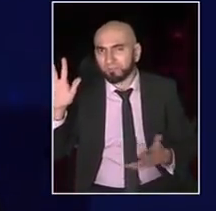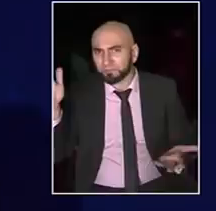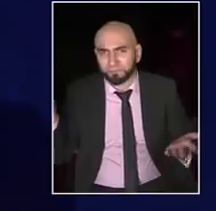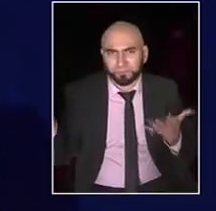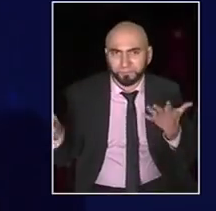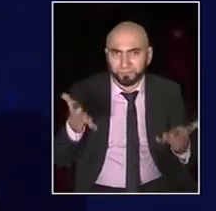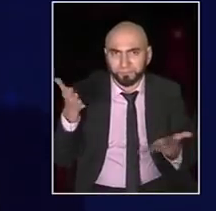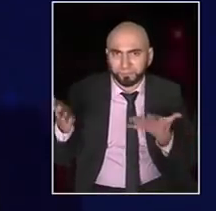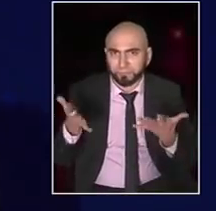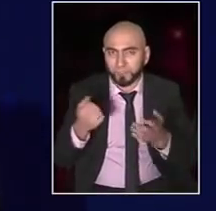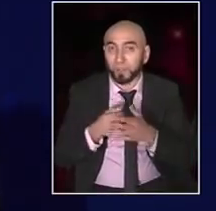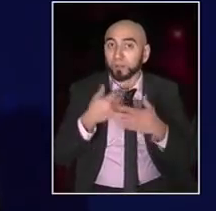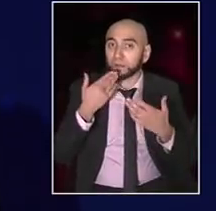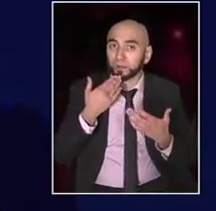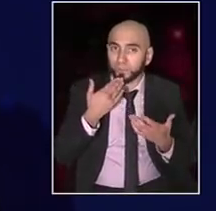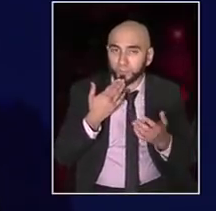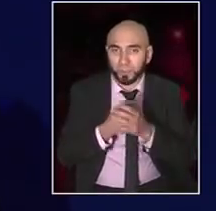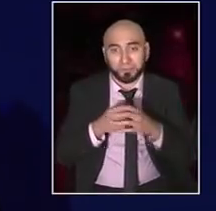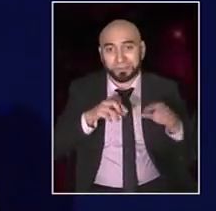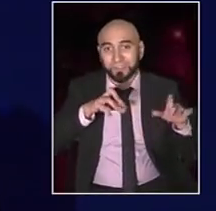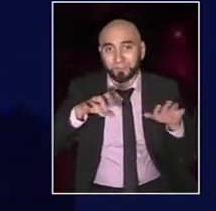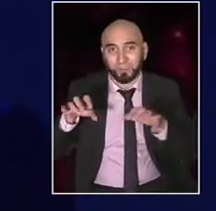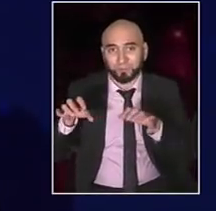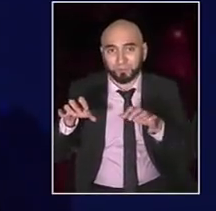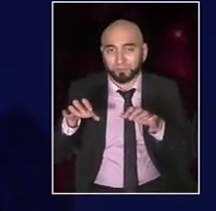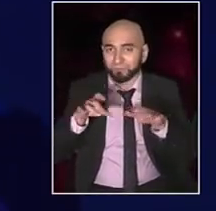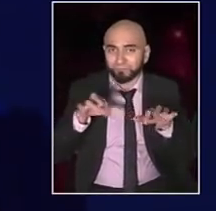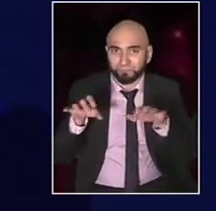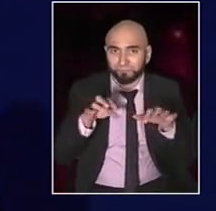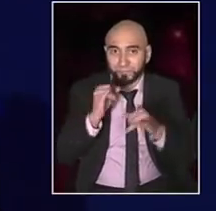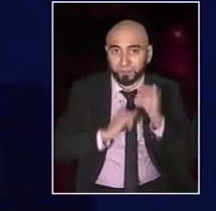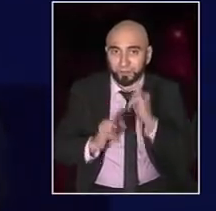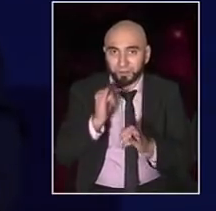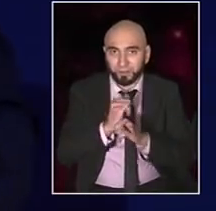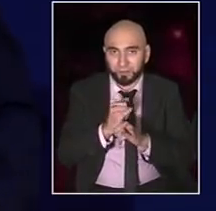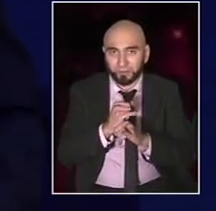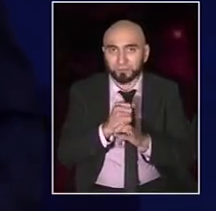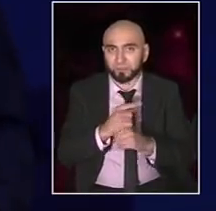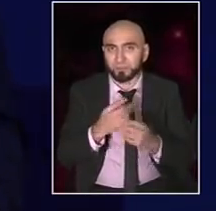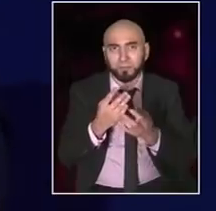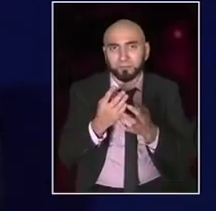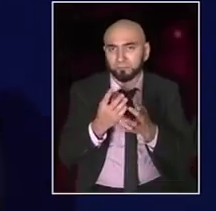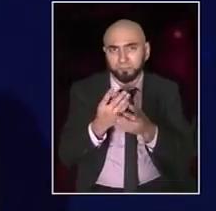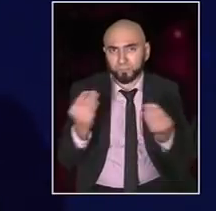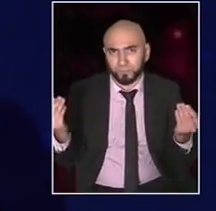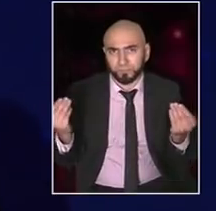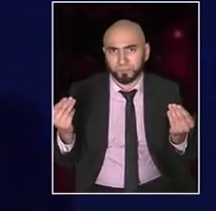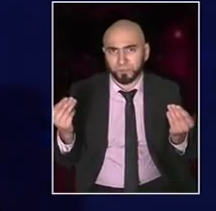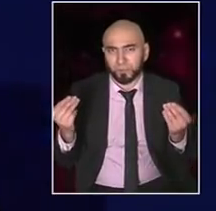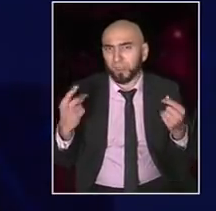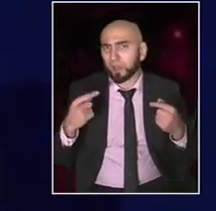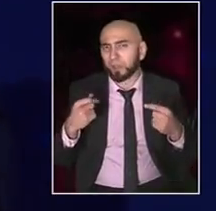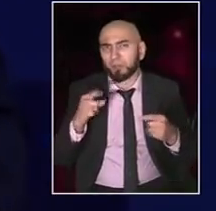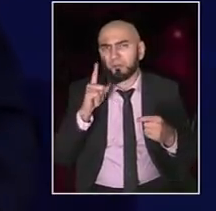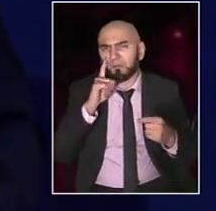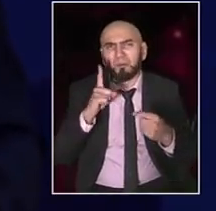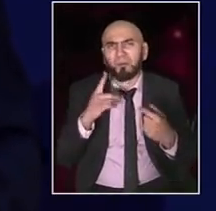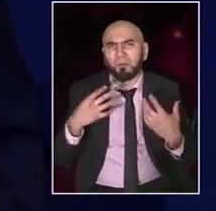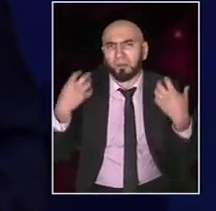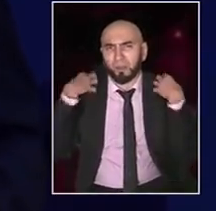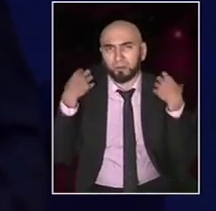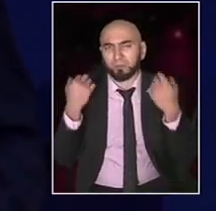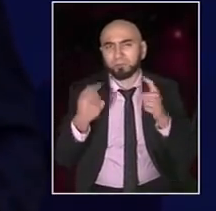los ejércitos del ciberespacio son estas grandes plataformas tecnológicas que están todas en las manos o de Estados Unidos y de China. Ese es el